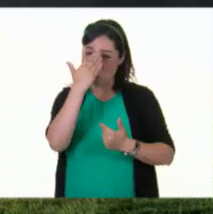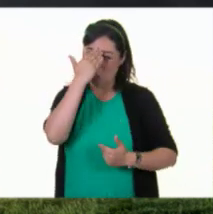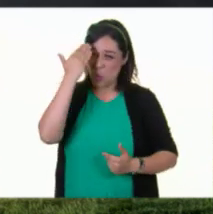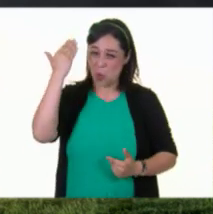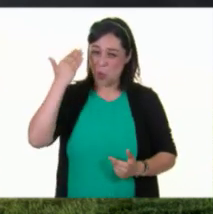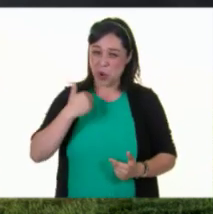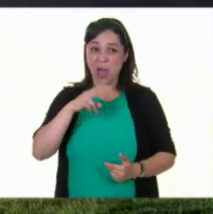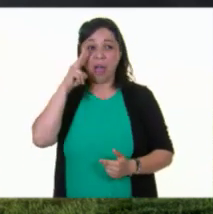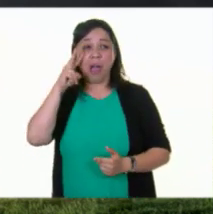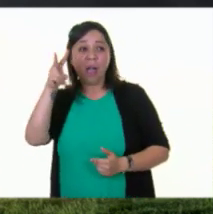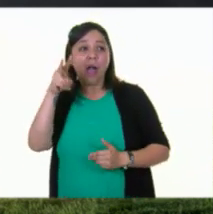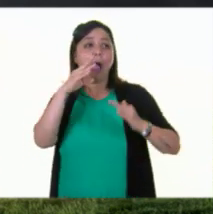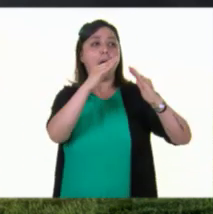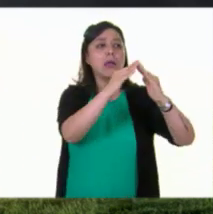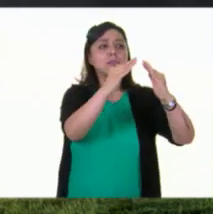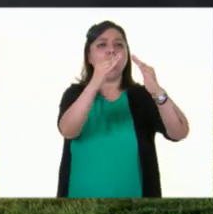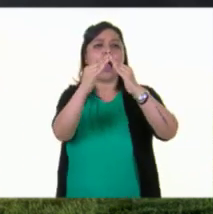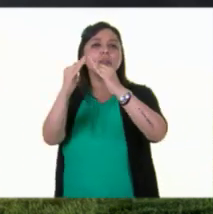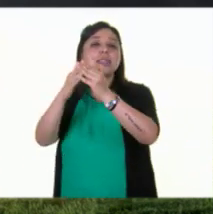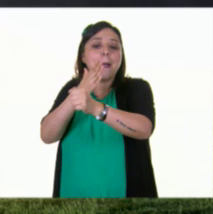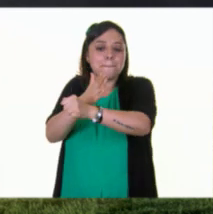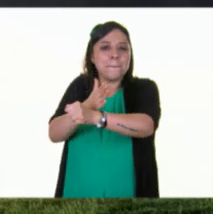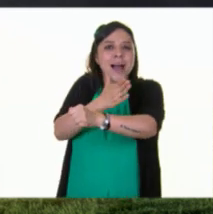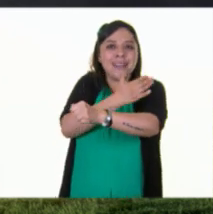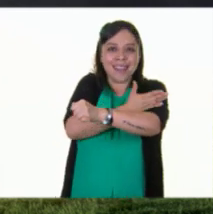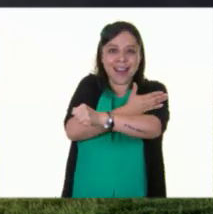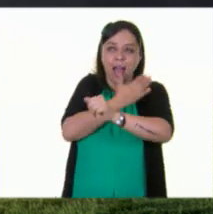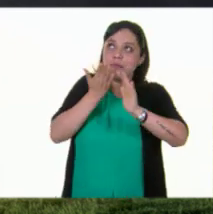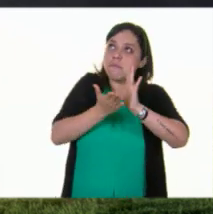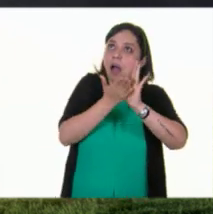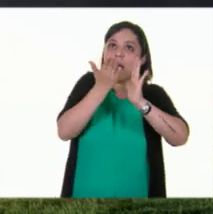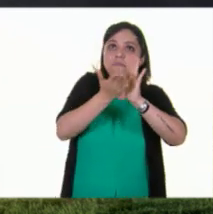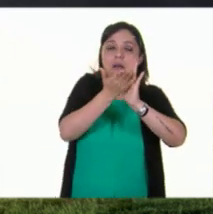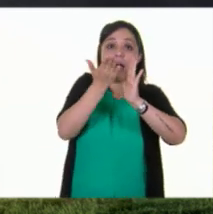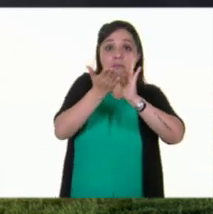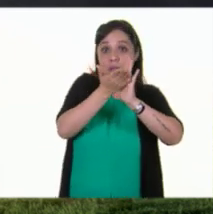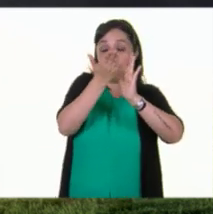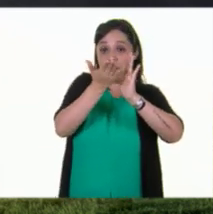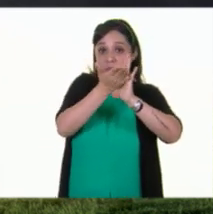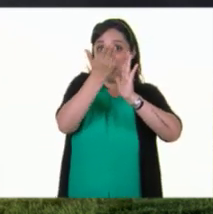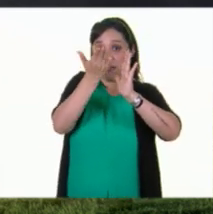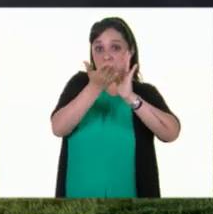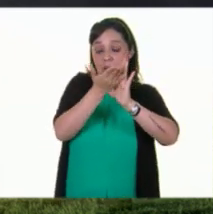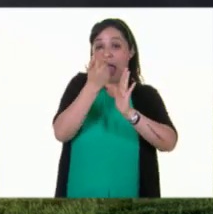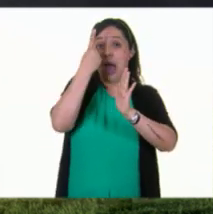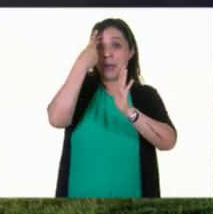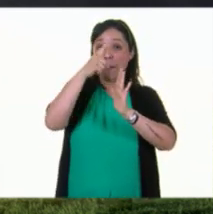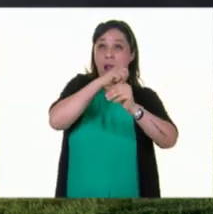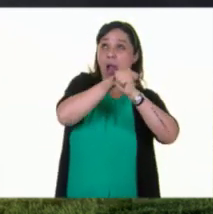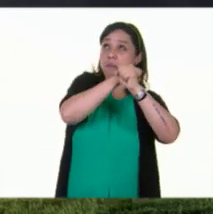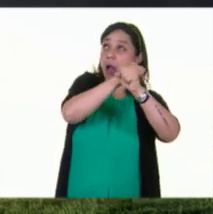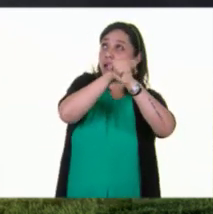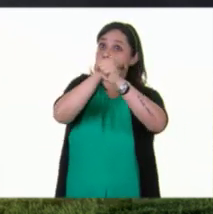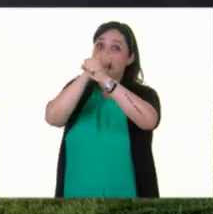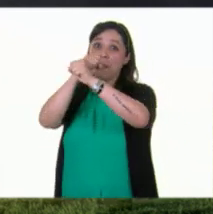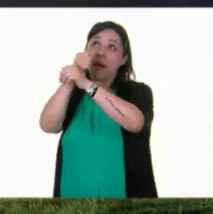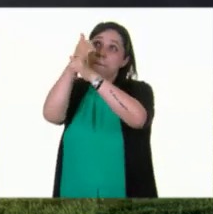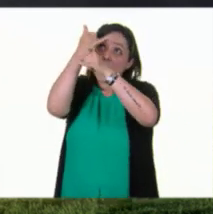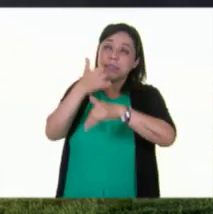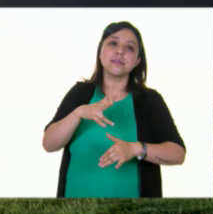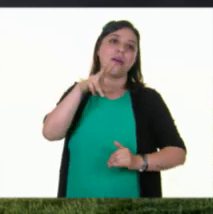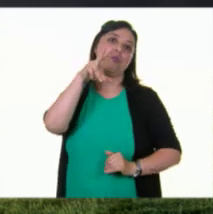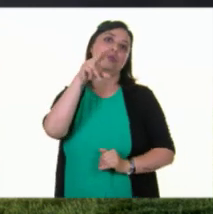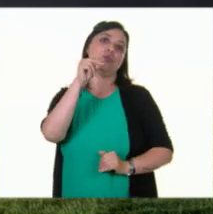lejos, la gente vive en casas de madera. Imagino que las construyen así, para no ser dañados con materiales más pesados